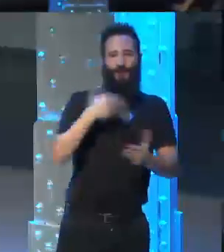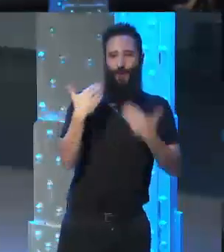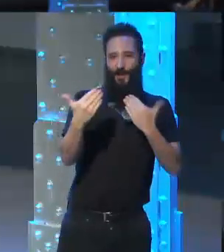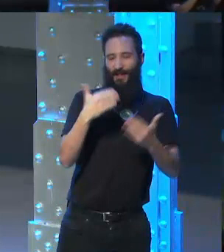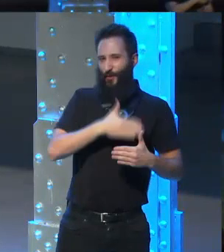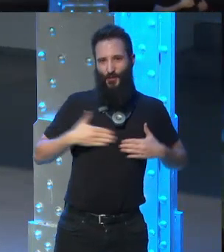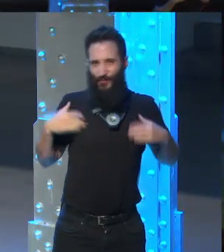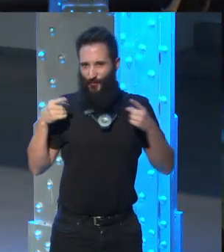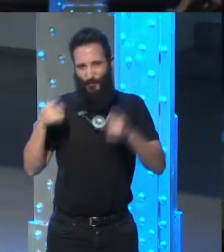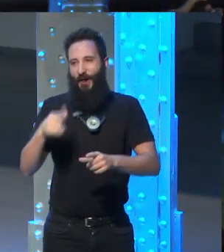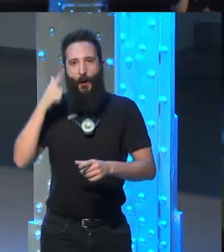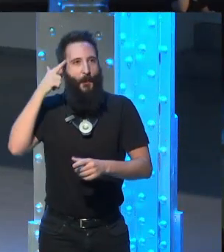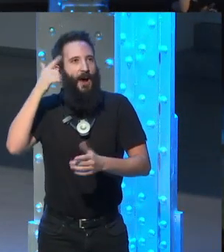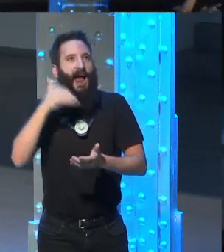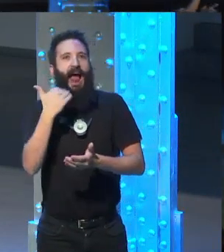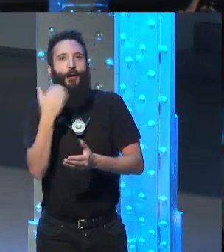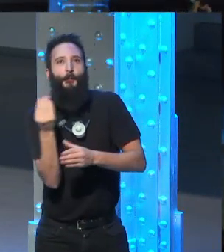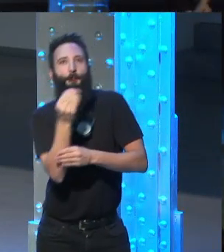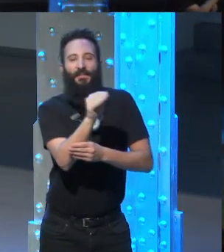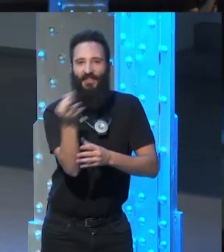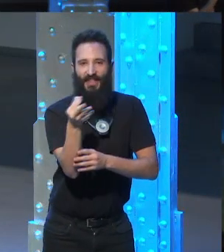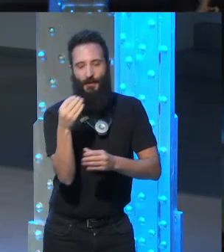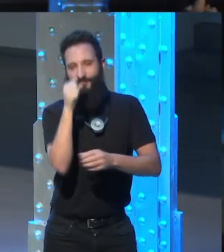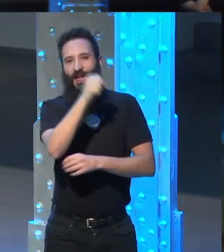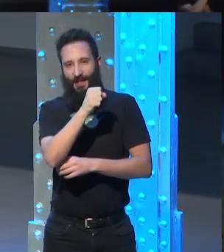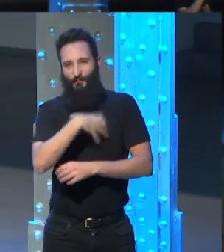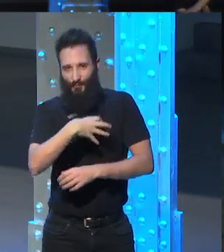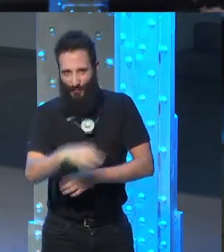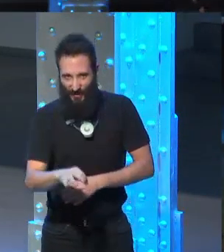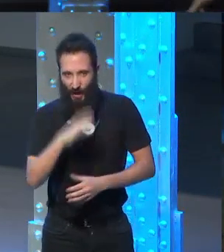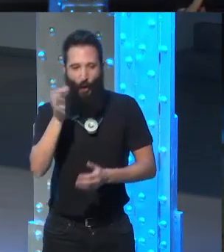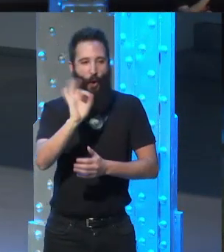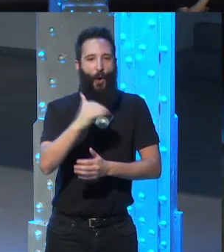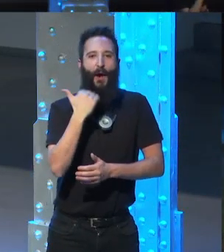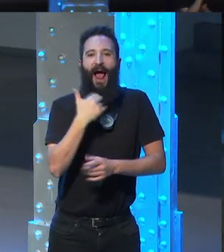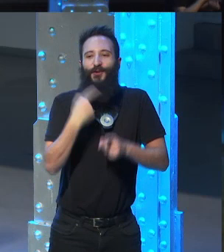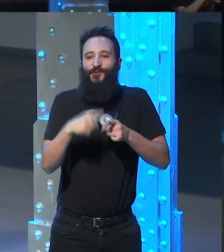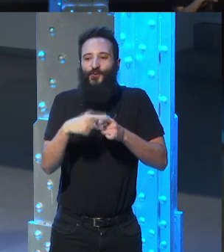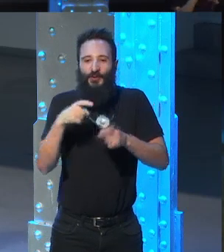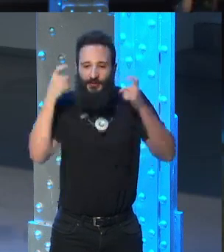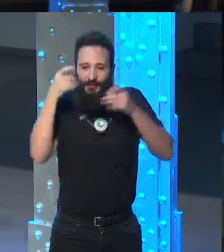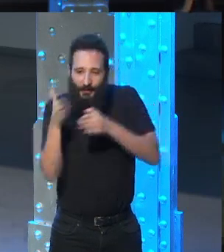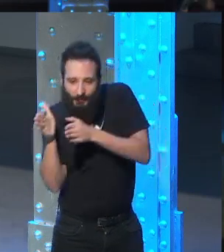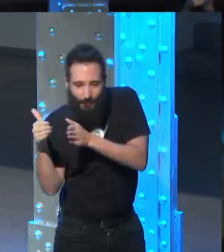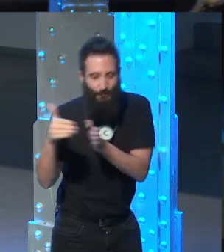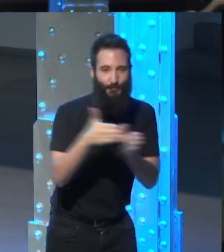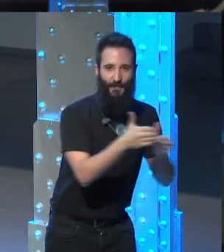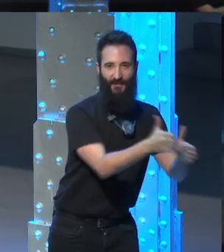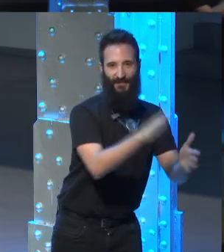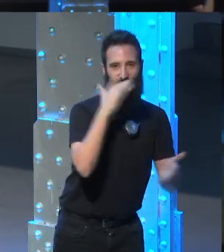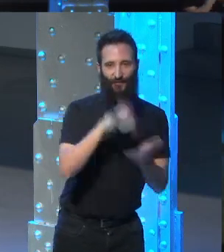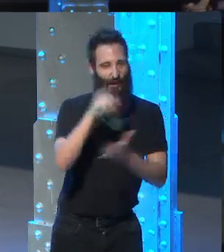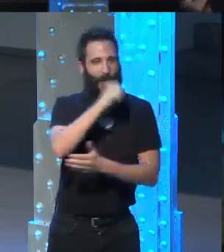cuando tú quieras, cuando veas que hay algo que añadir o alguna cosa que reconducir. Ahí tienes tu